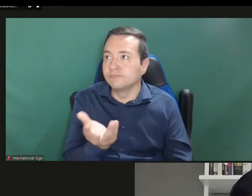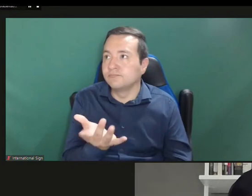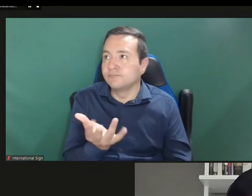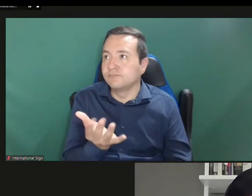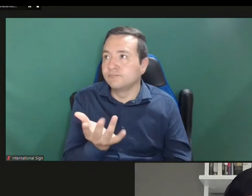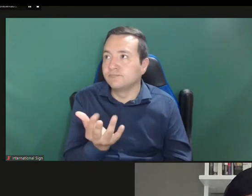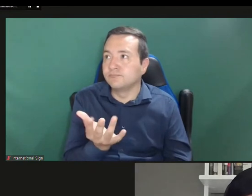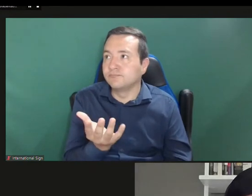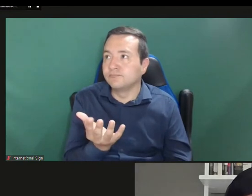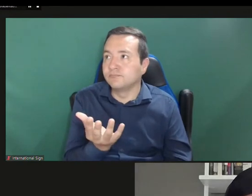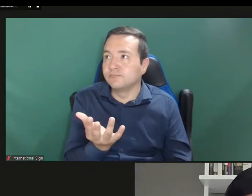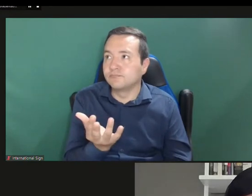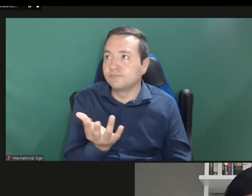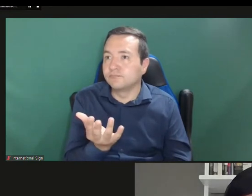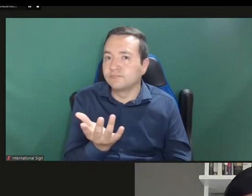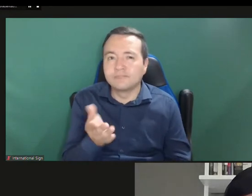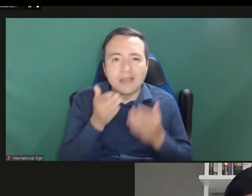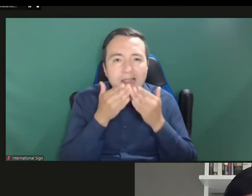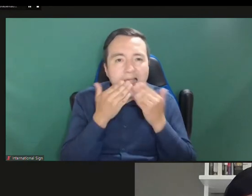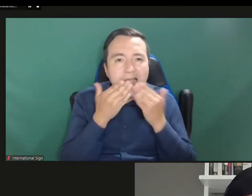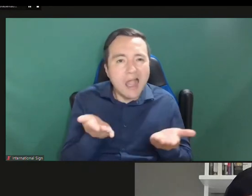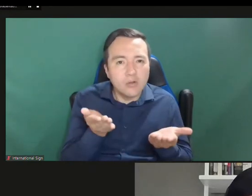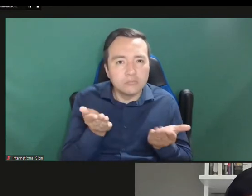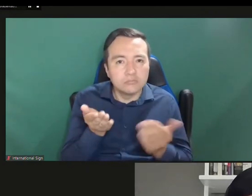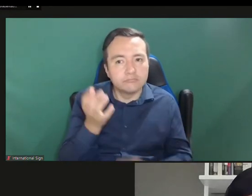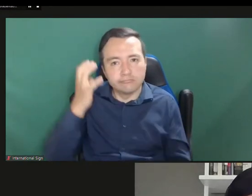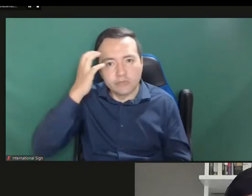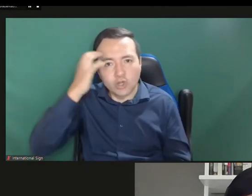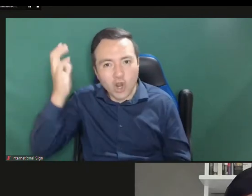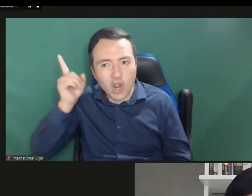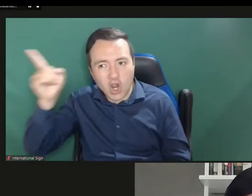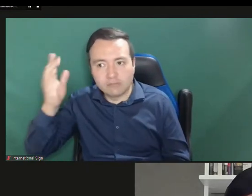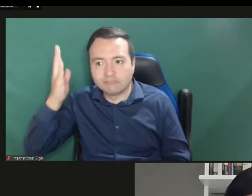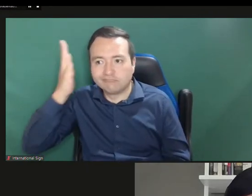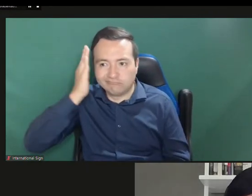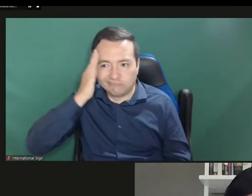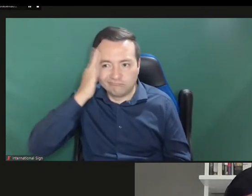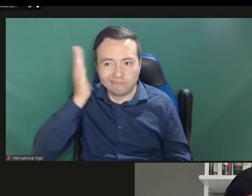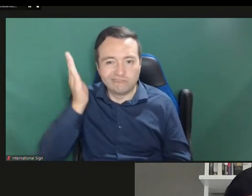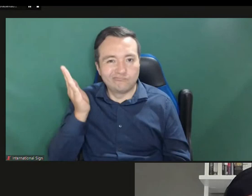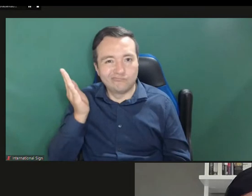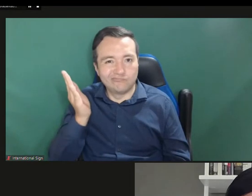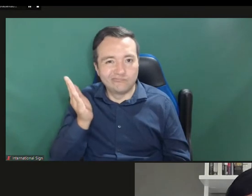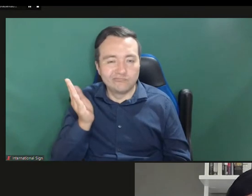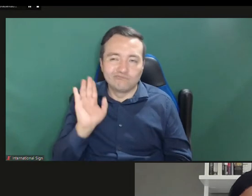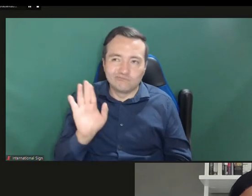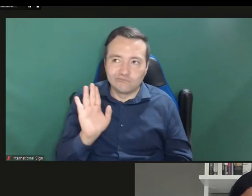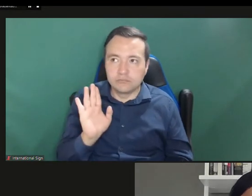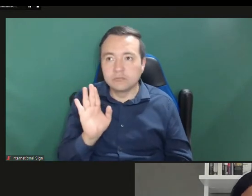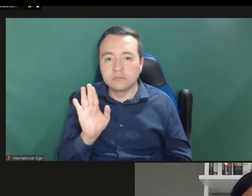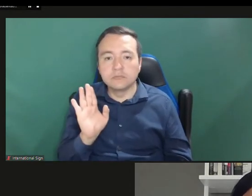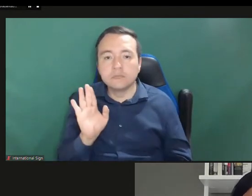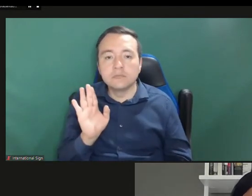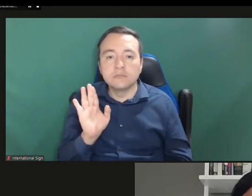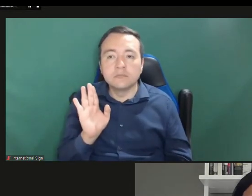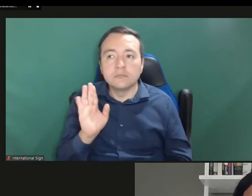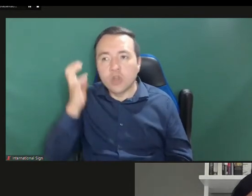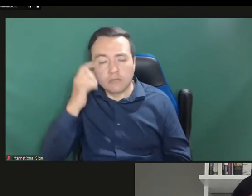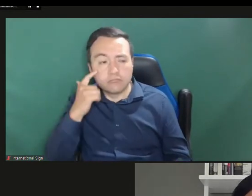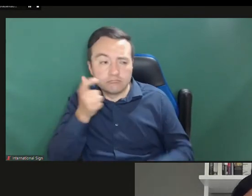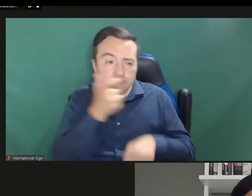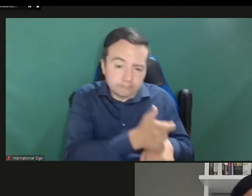como discursivamente las empresas alimenticias de tabaco usan argumentos legales